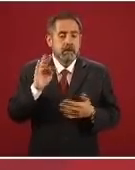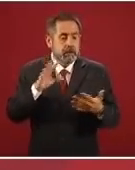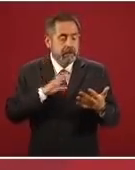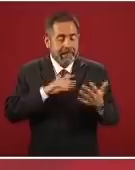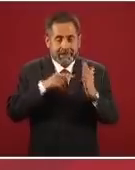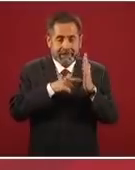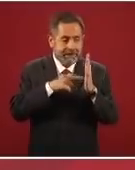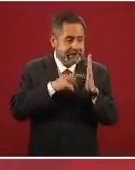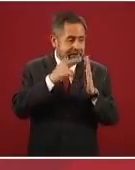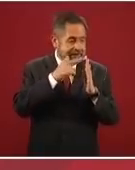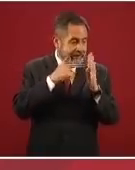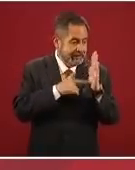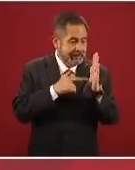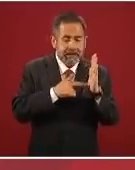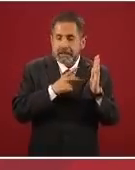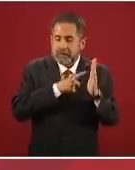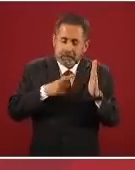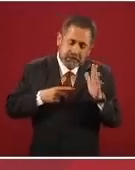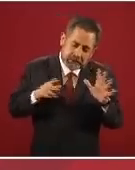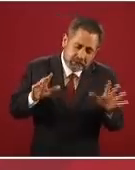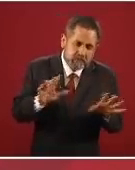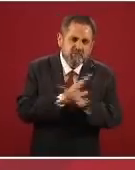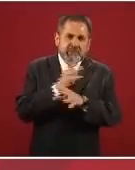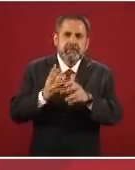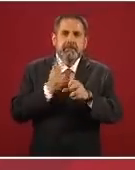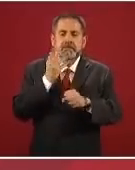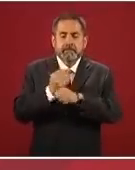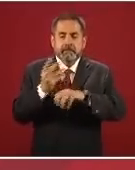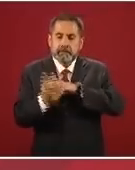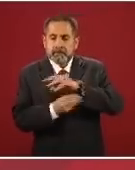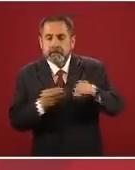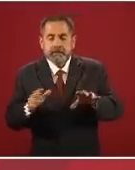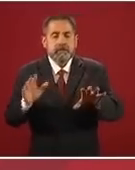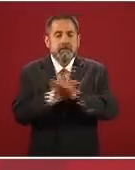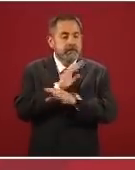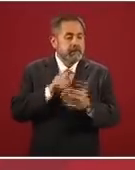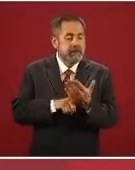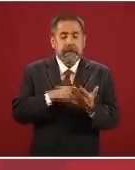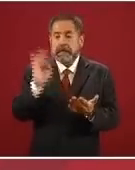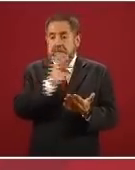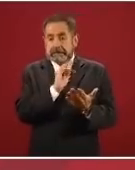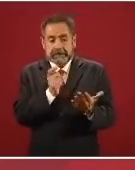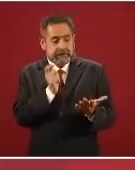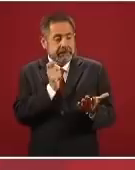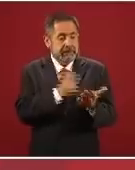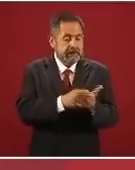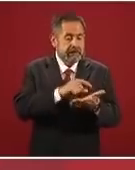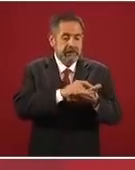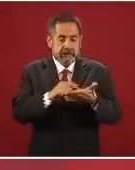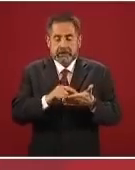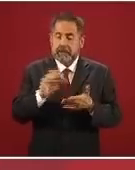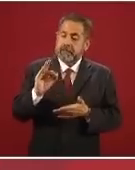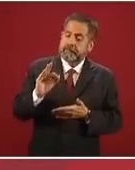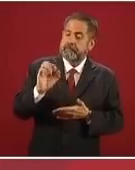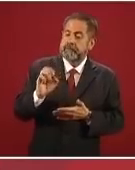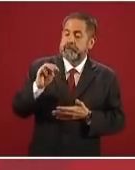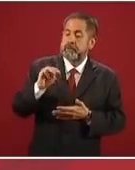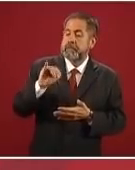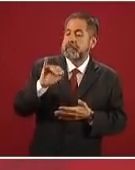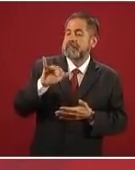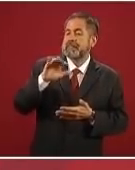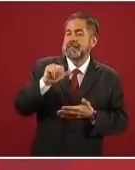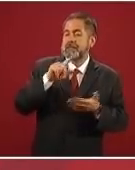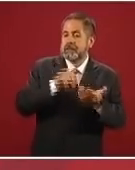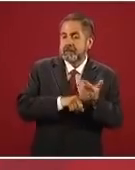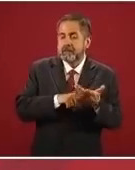situación que había que reformar, que ese delito, manteniendo su autonomía, deberíamos de